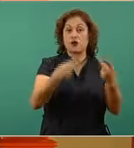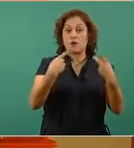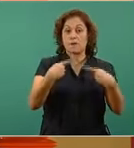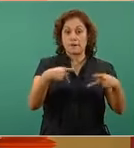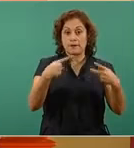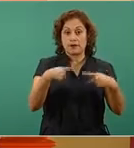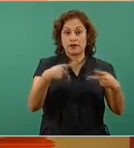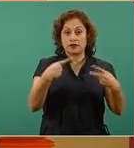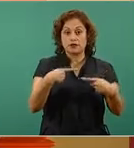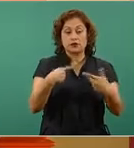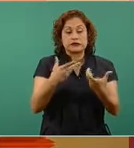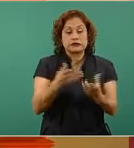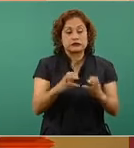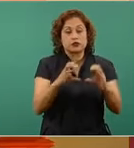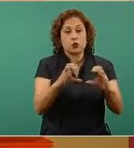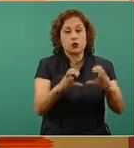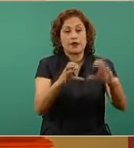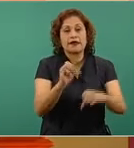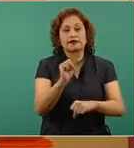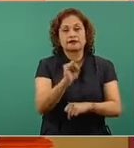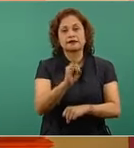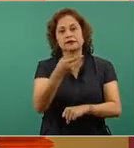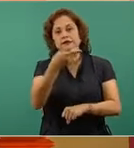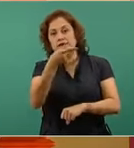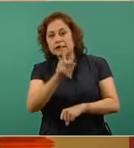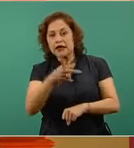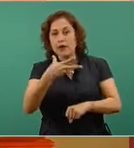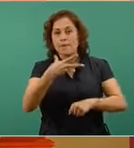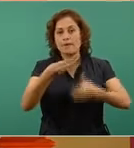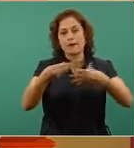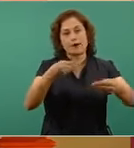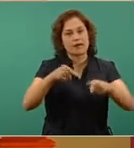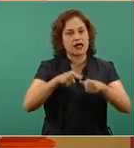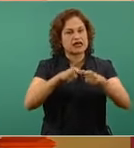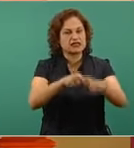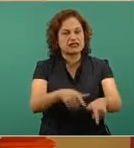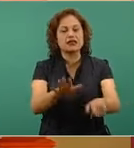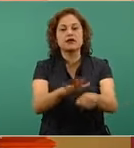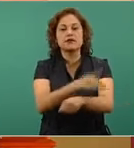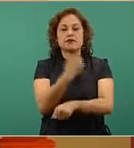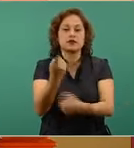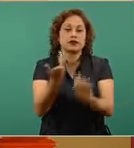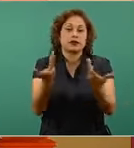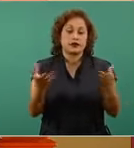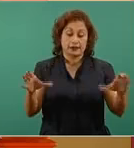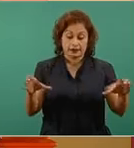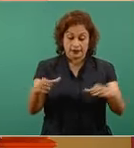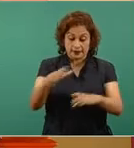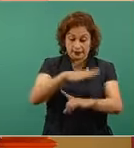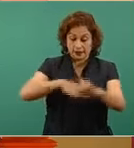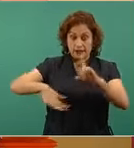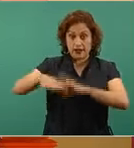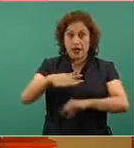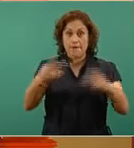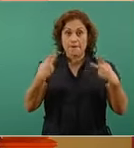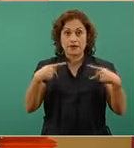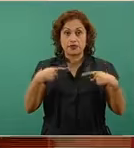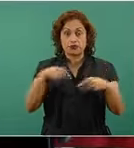mecanismos de transmisión. ¿Por qué razón? Porque hay más personas concentradas y es más fácil la